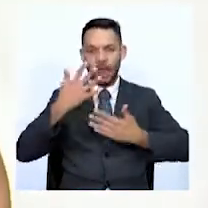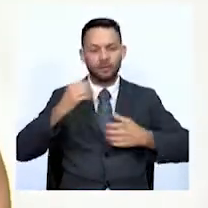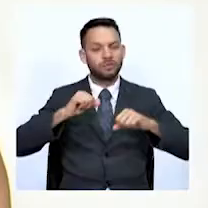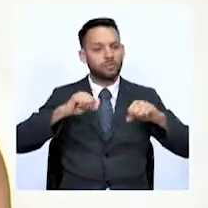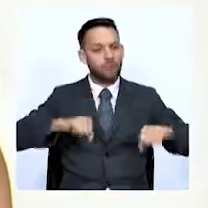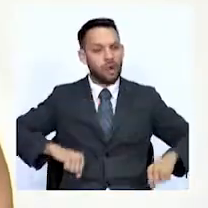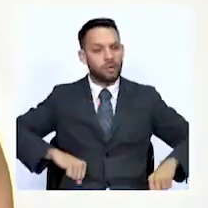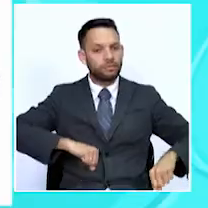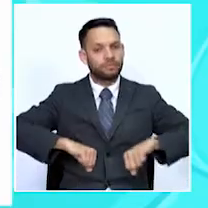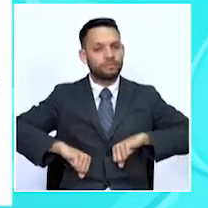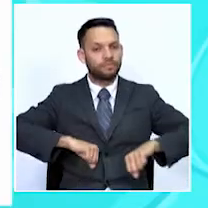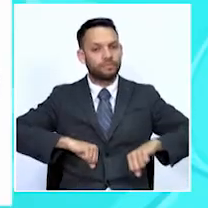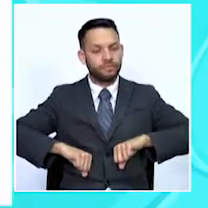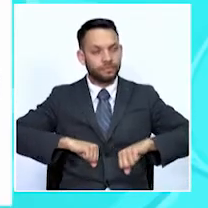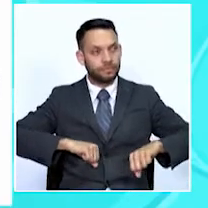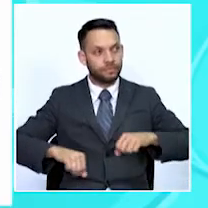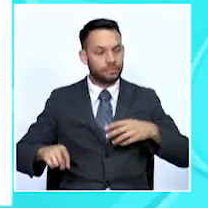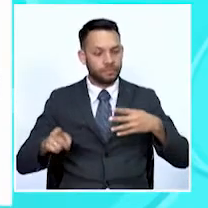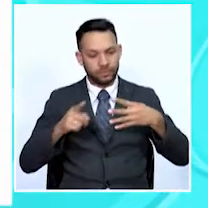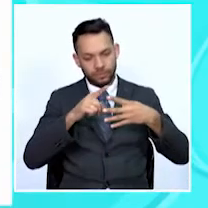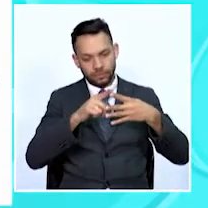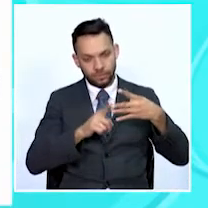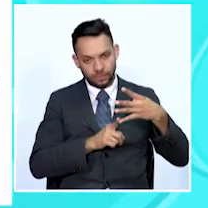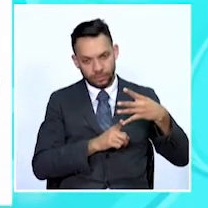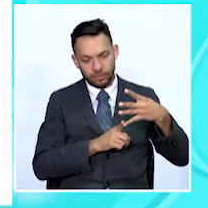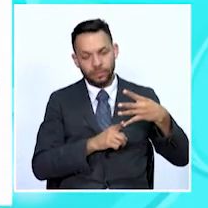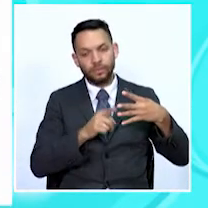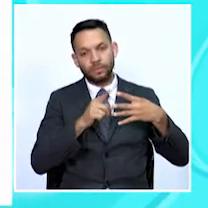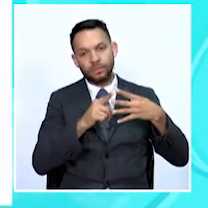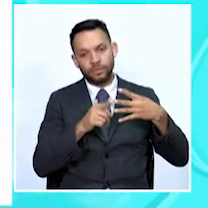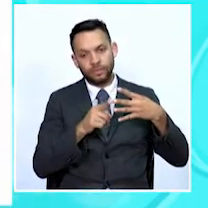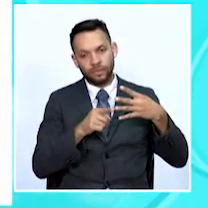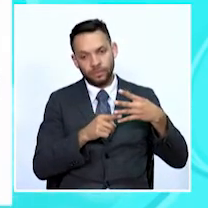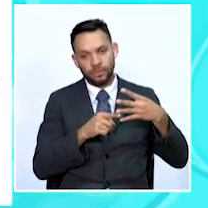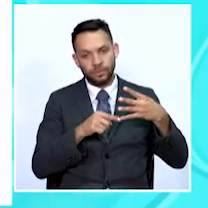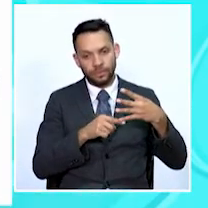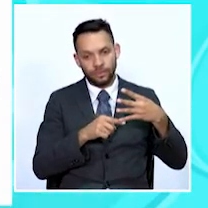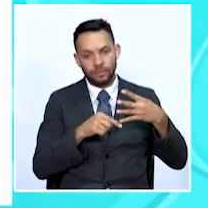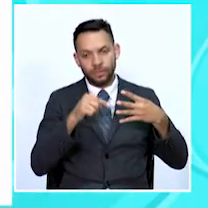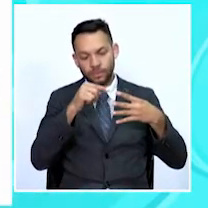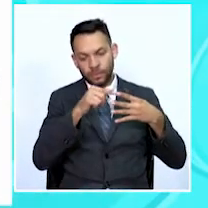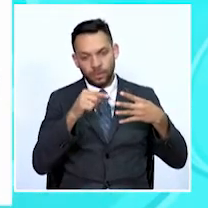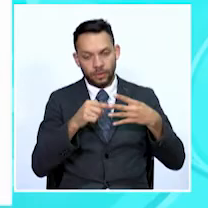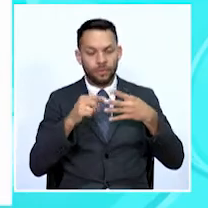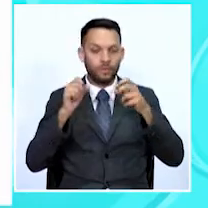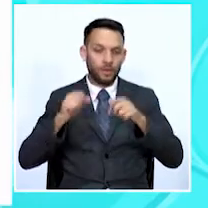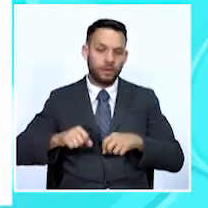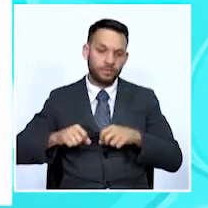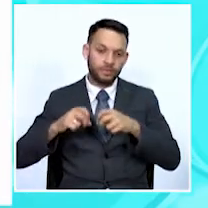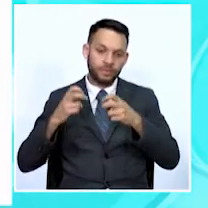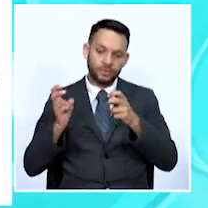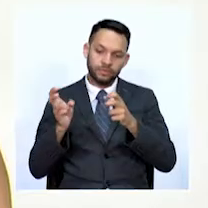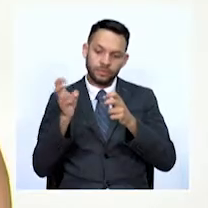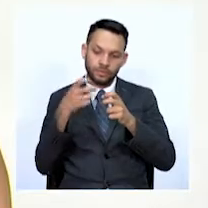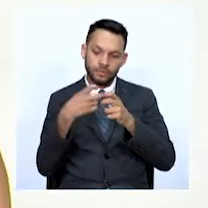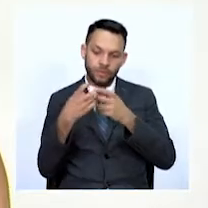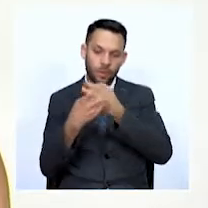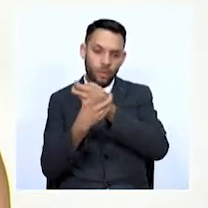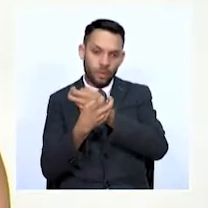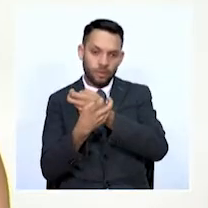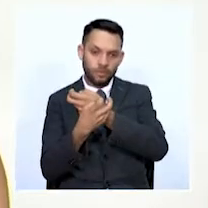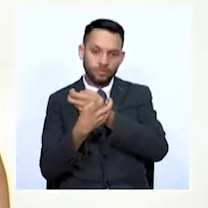4, supraespinoso, infraespinoso, redondo menor y subescapular, ¿sí? Es muy importante